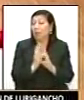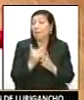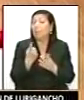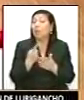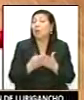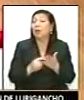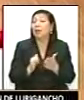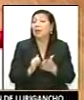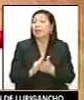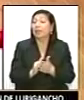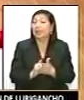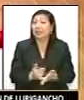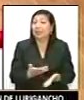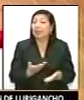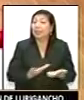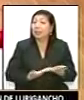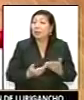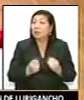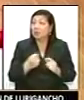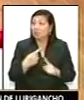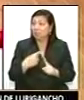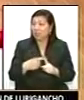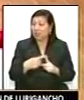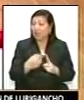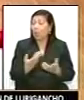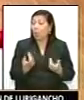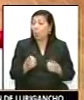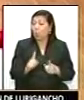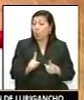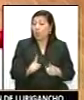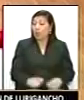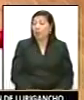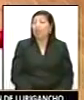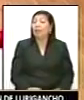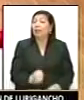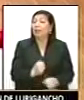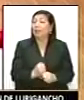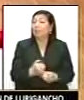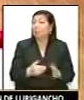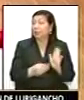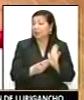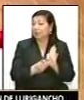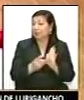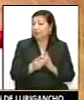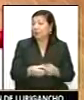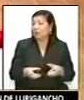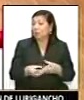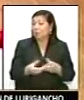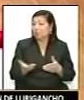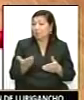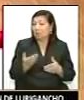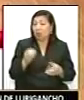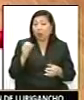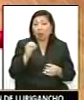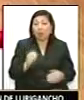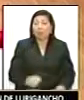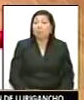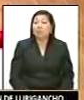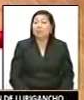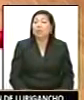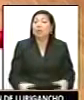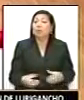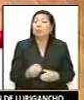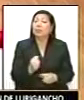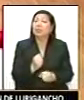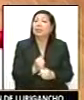porque perspectiva de negocio es positiva. Al momento de elaborar el presente dictamen, la comisión ha recibido la opinión de la Comisión